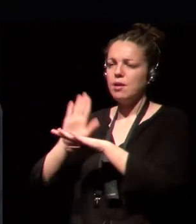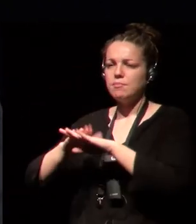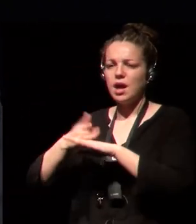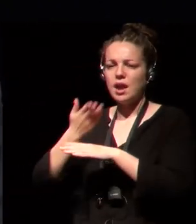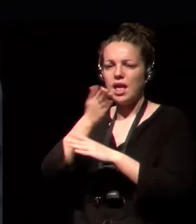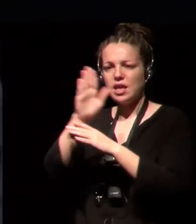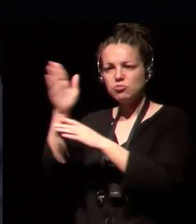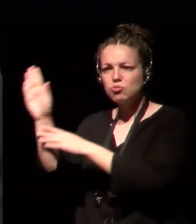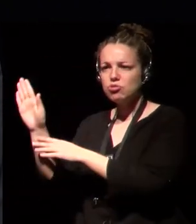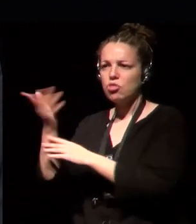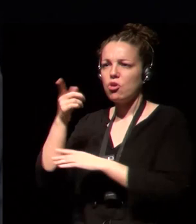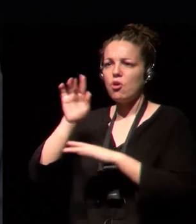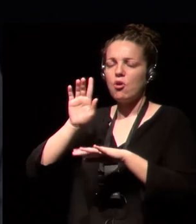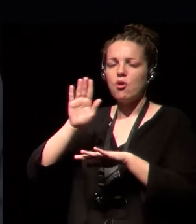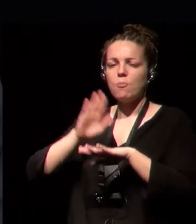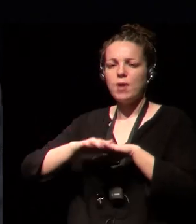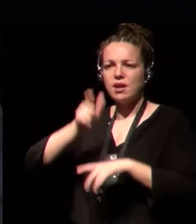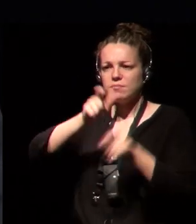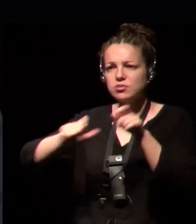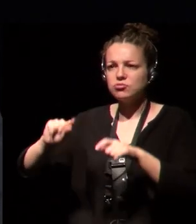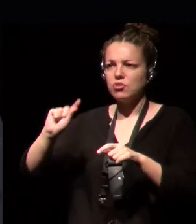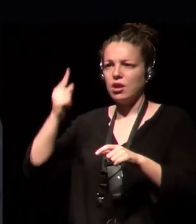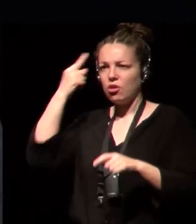de conciencia. Los Namajira